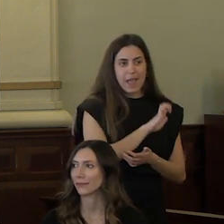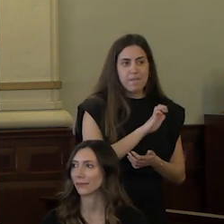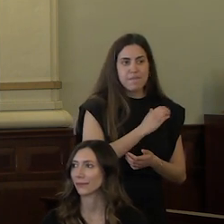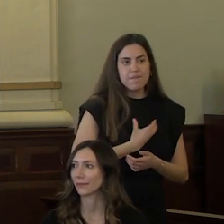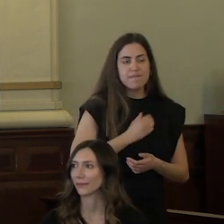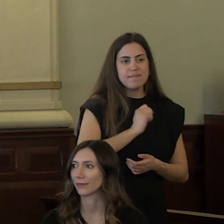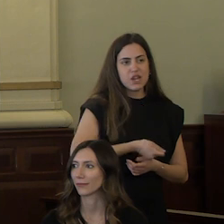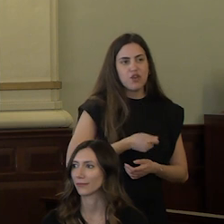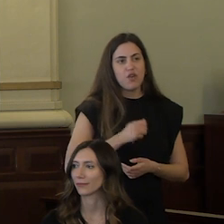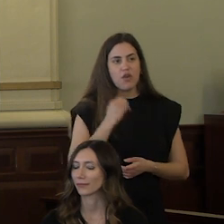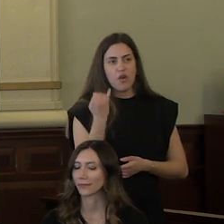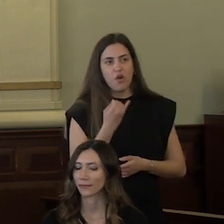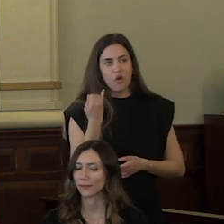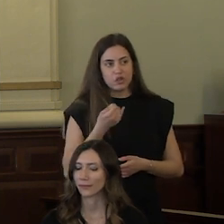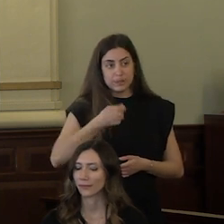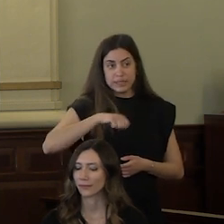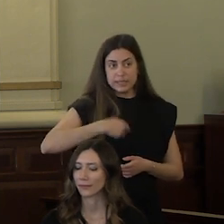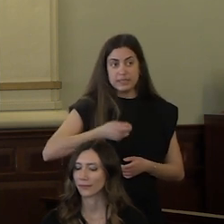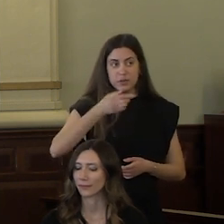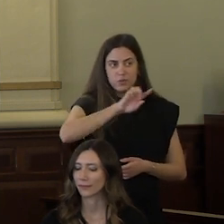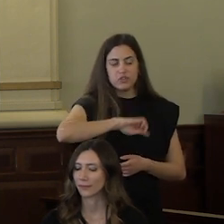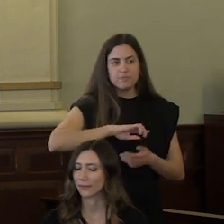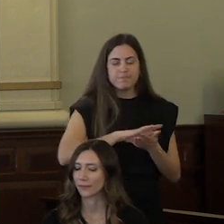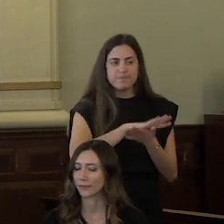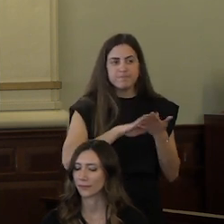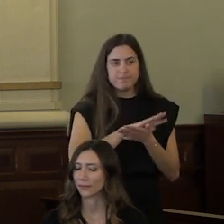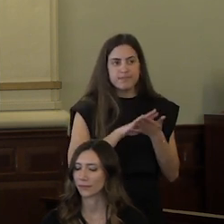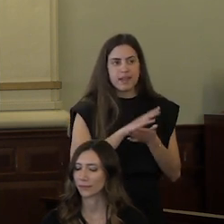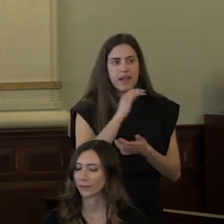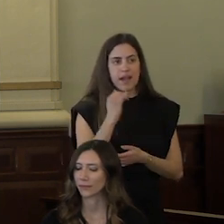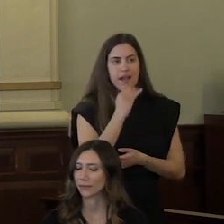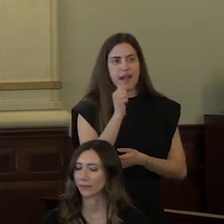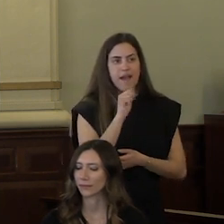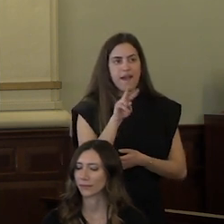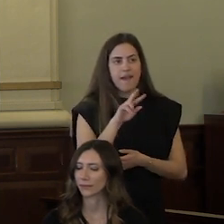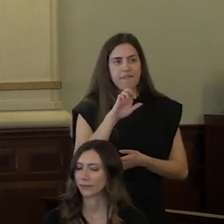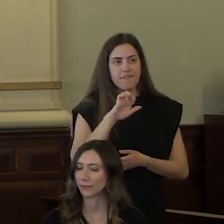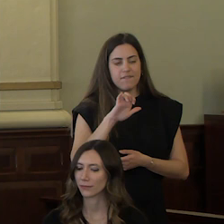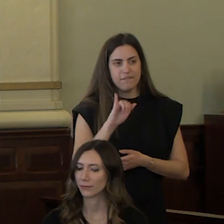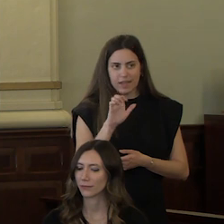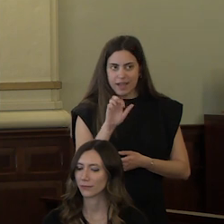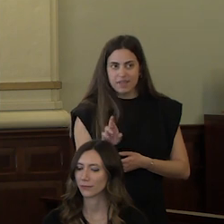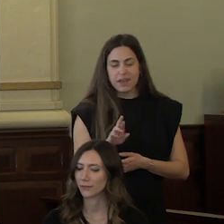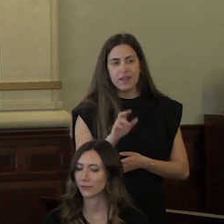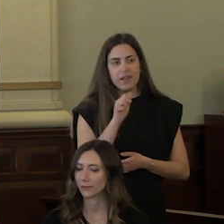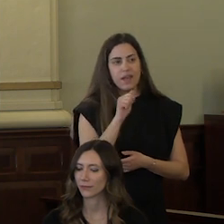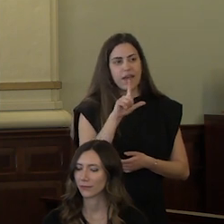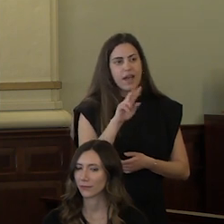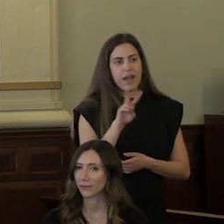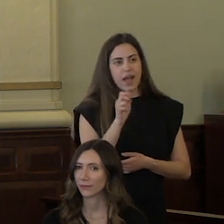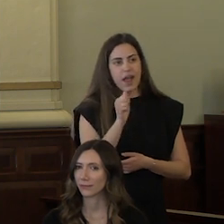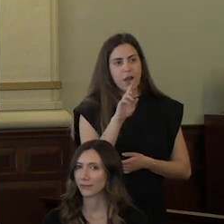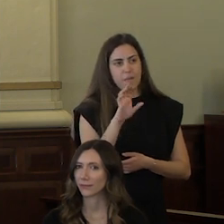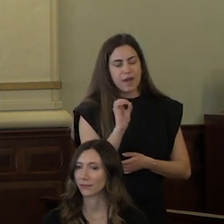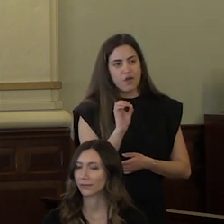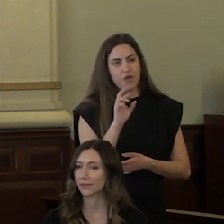alcalde, como José, nuestro presidente, han hablado de Javier. Javier Álvaro Ruiz